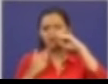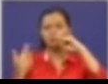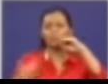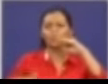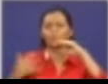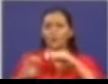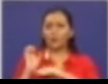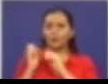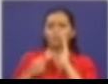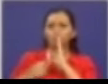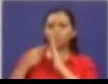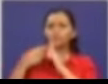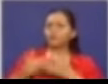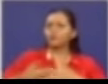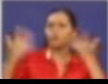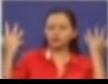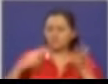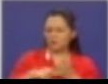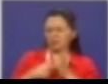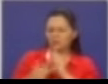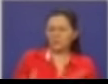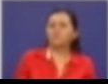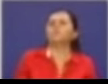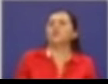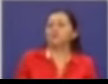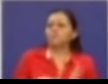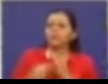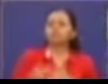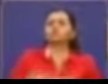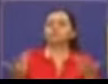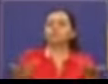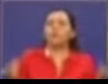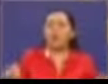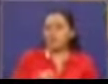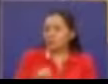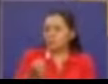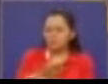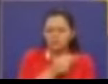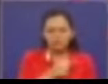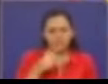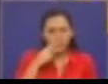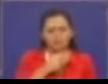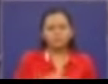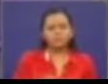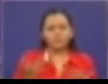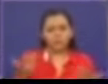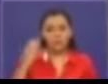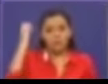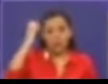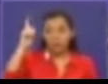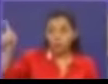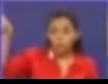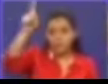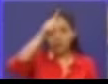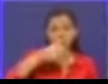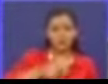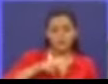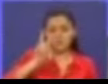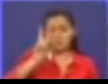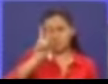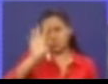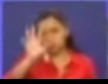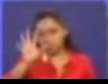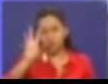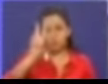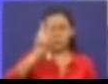altos impuestos. Vayan a Europa, creo que tengo el dato para Europa. Tienen IVA hasta de 25, 26%. Y además,